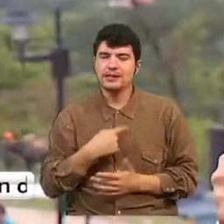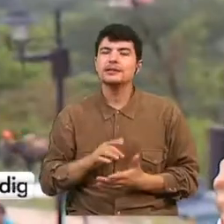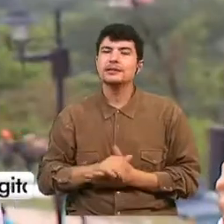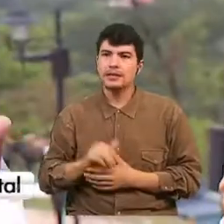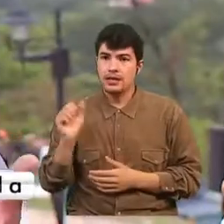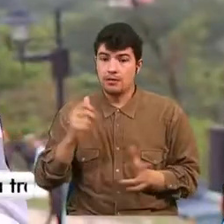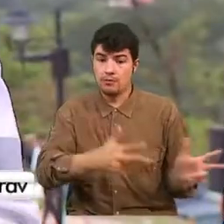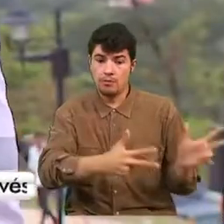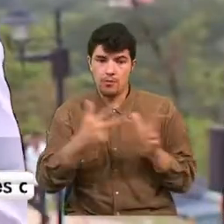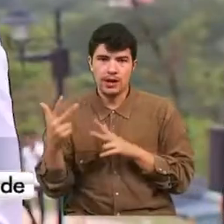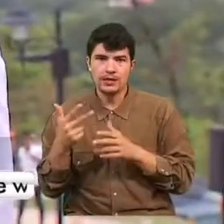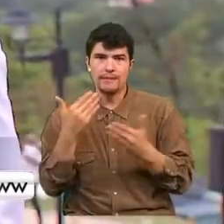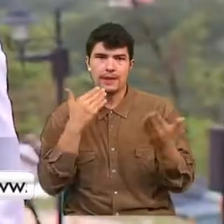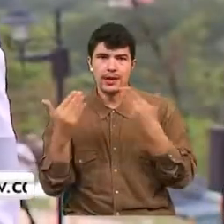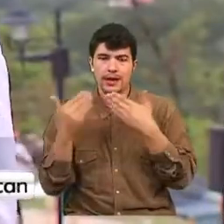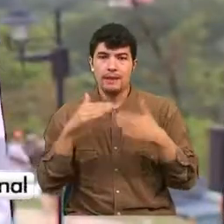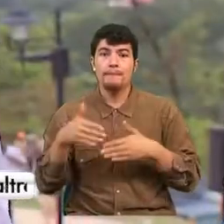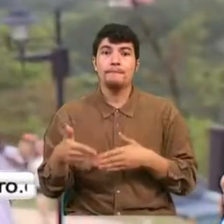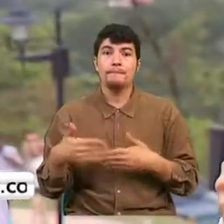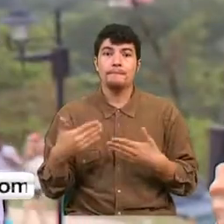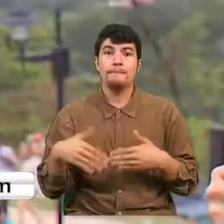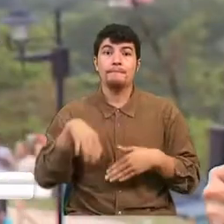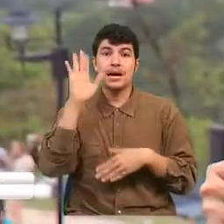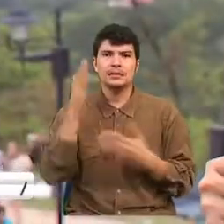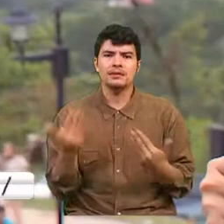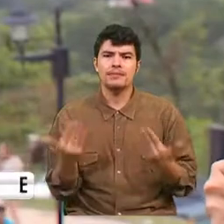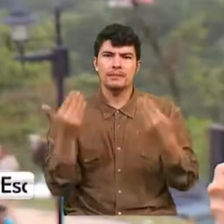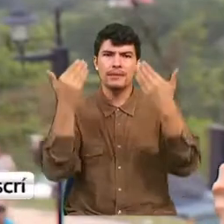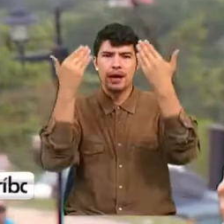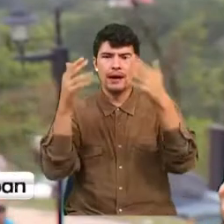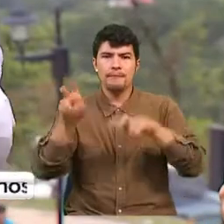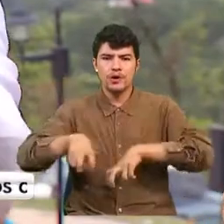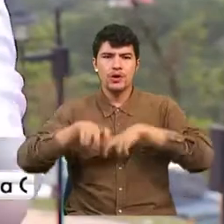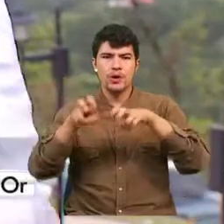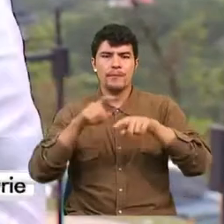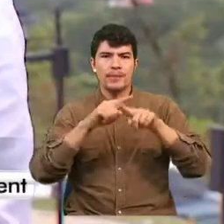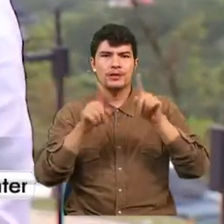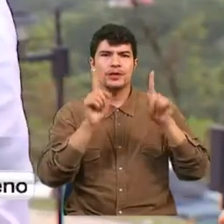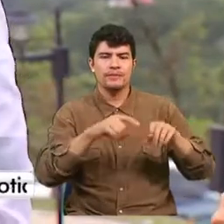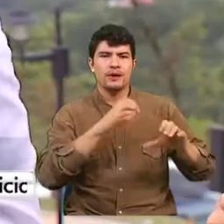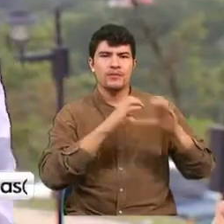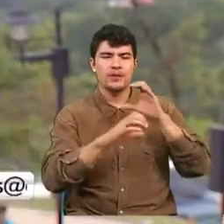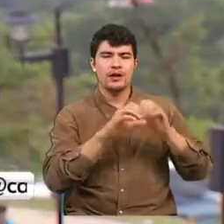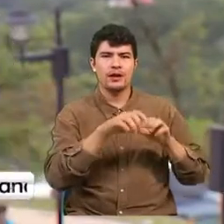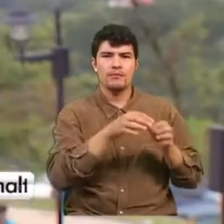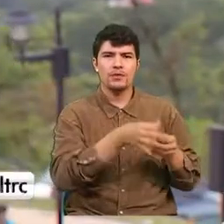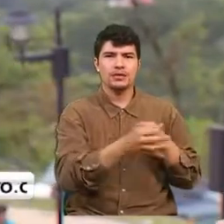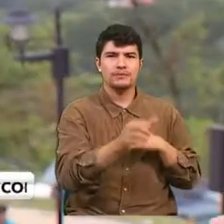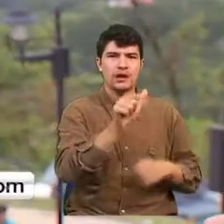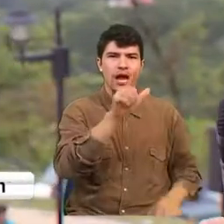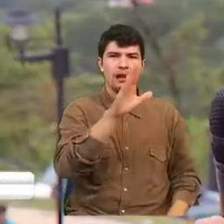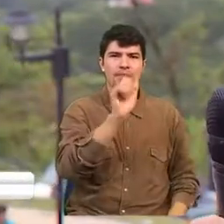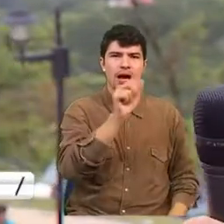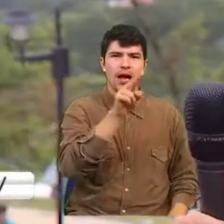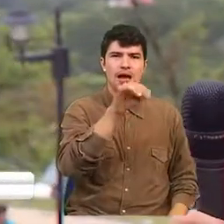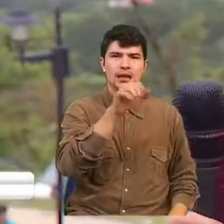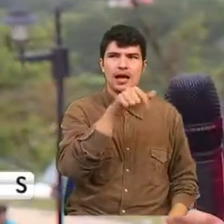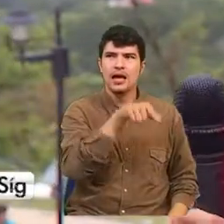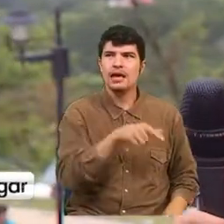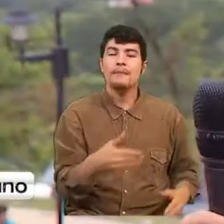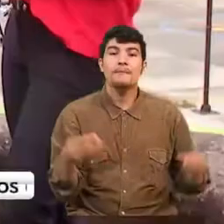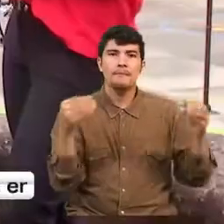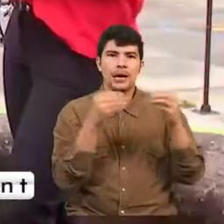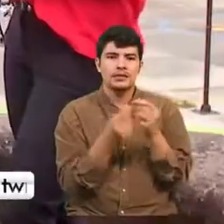puente que es una de las veredas y una de las zonas más productivas, pero que a la vez nos comunica con otro municipio, con Albania. Y así hacemos rendir más la